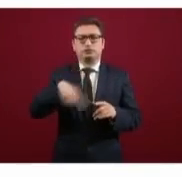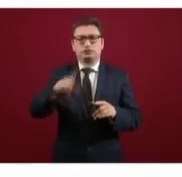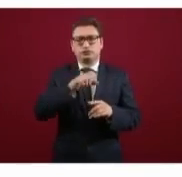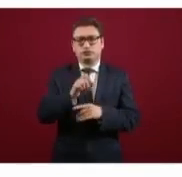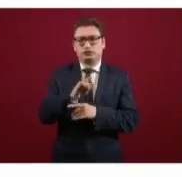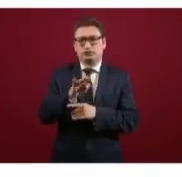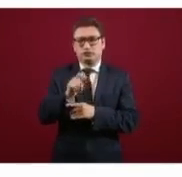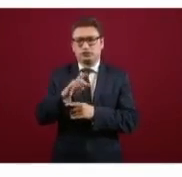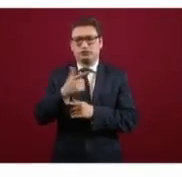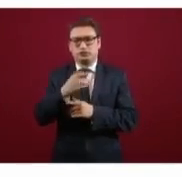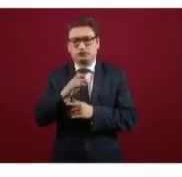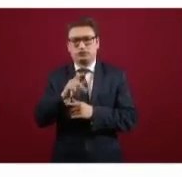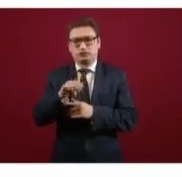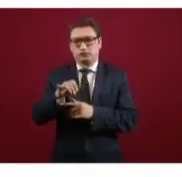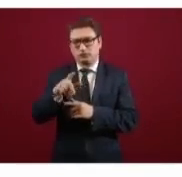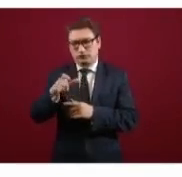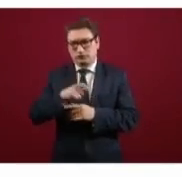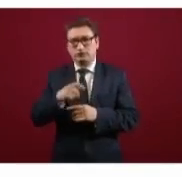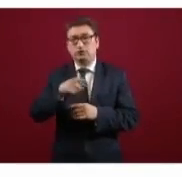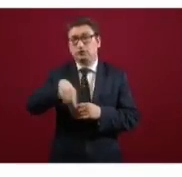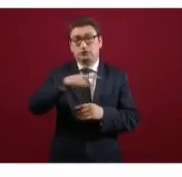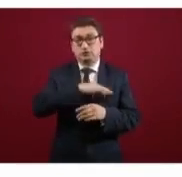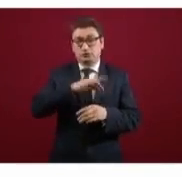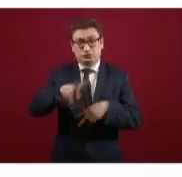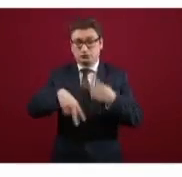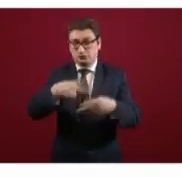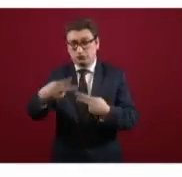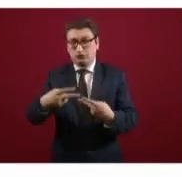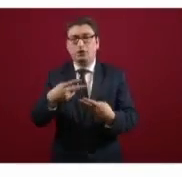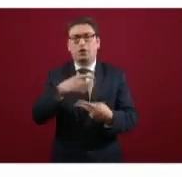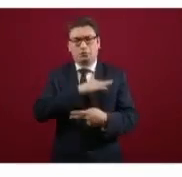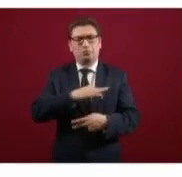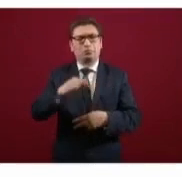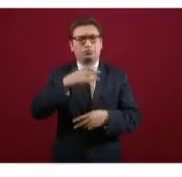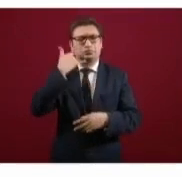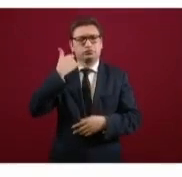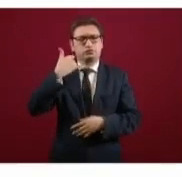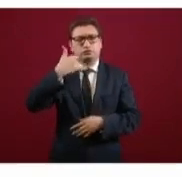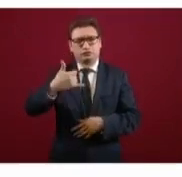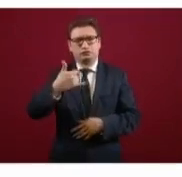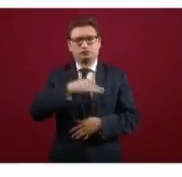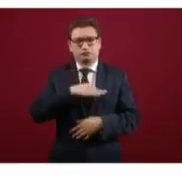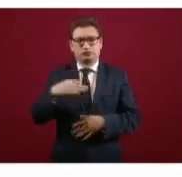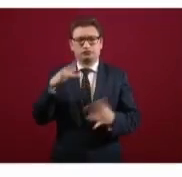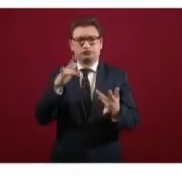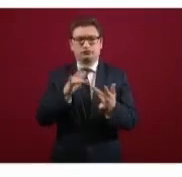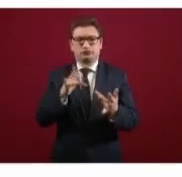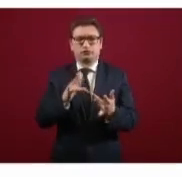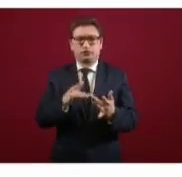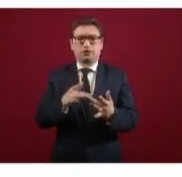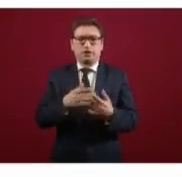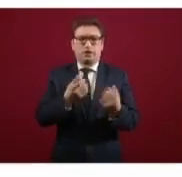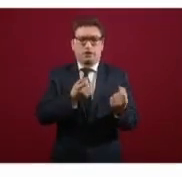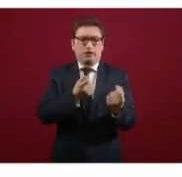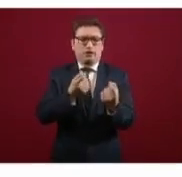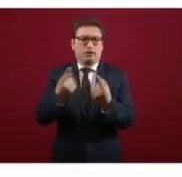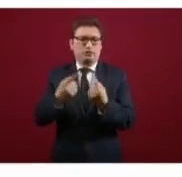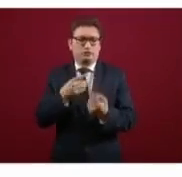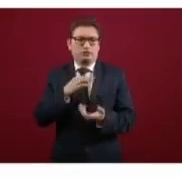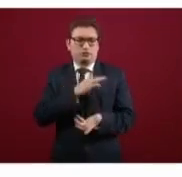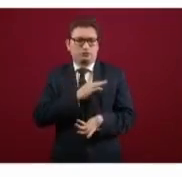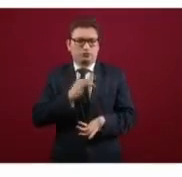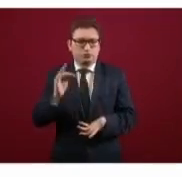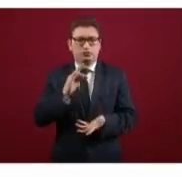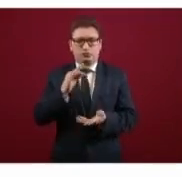cabe señalar que quien no pueda ir ese día lo puede ser vía telefónica quien tenga bien pues también